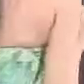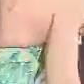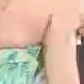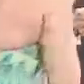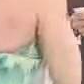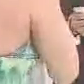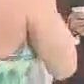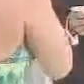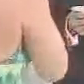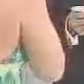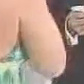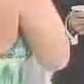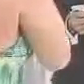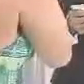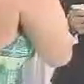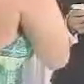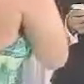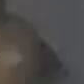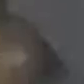para la celebración.